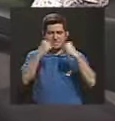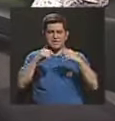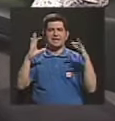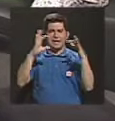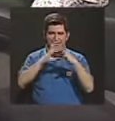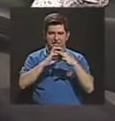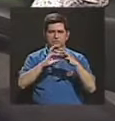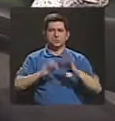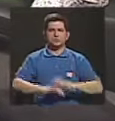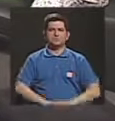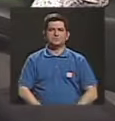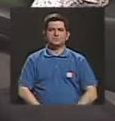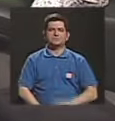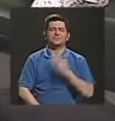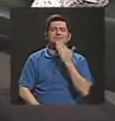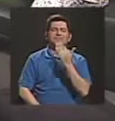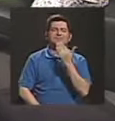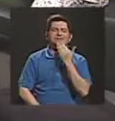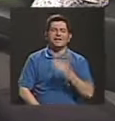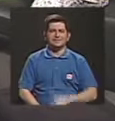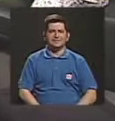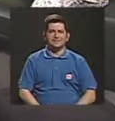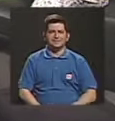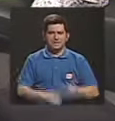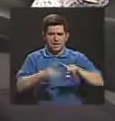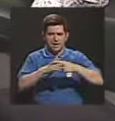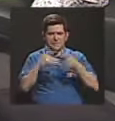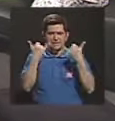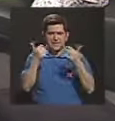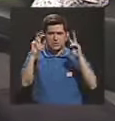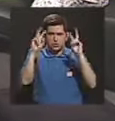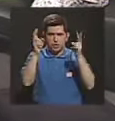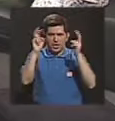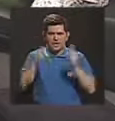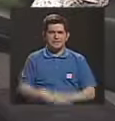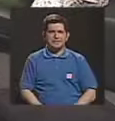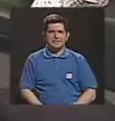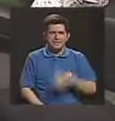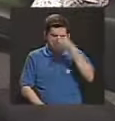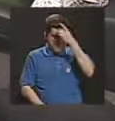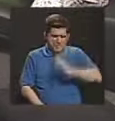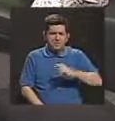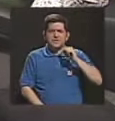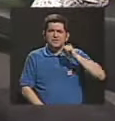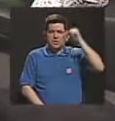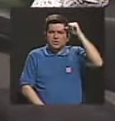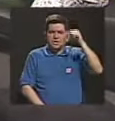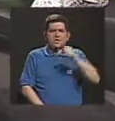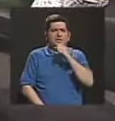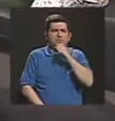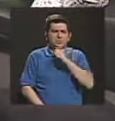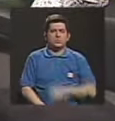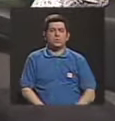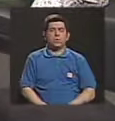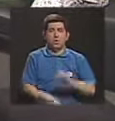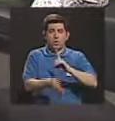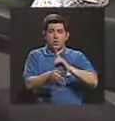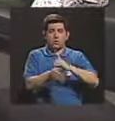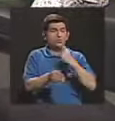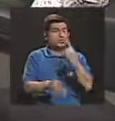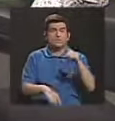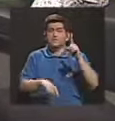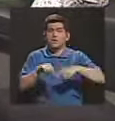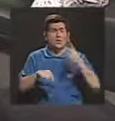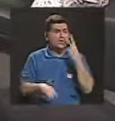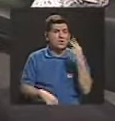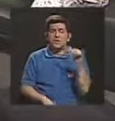Nexos. Gracias. Y bueno, entramos entonces en el tema depresión del adulto mayor. Resulta que el doctor me dice, ya no